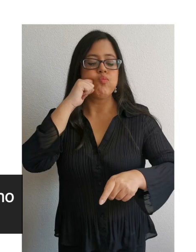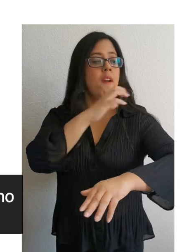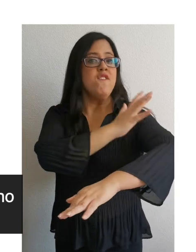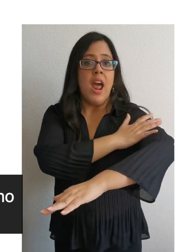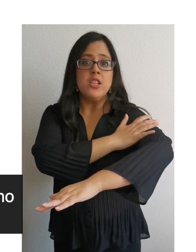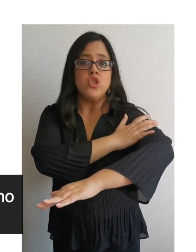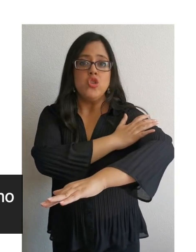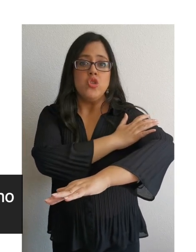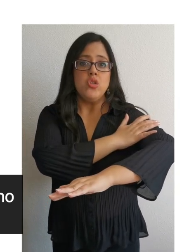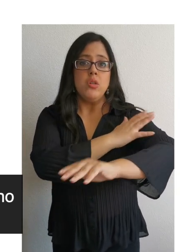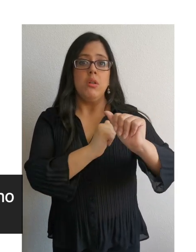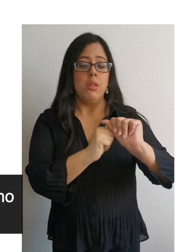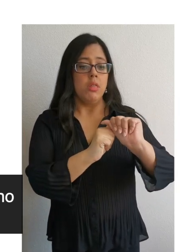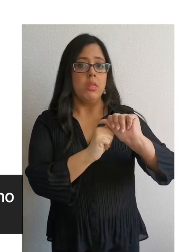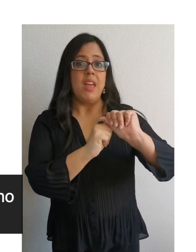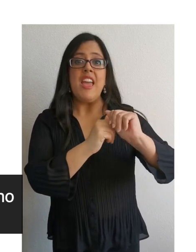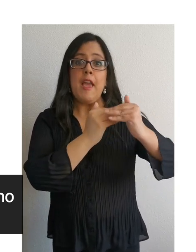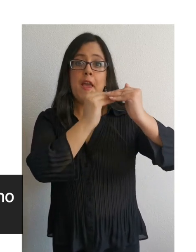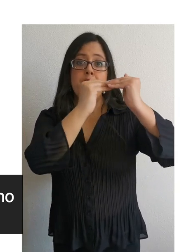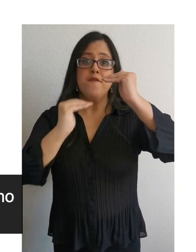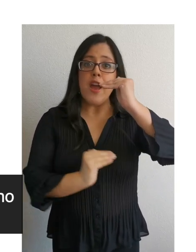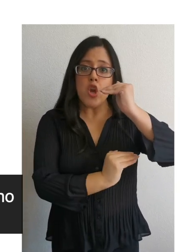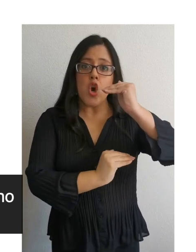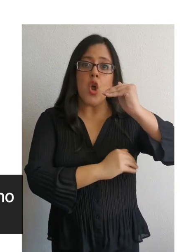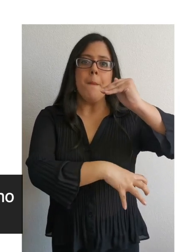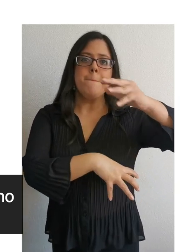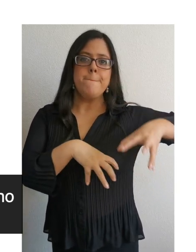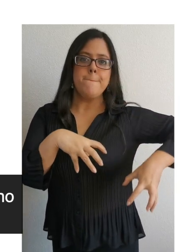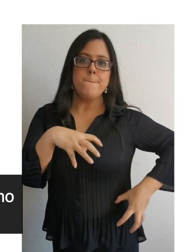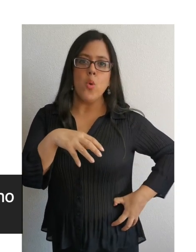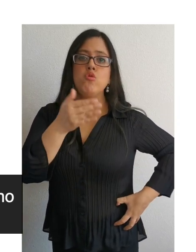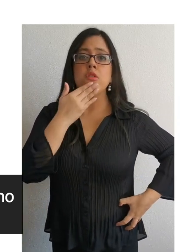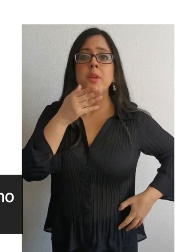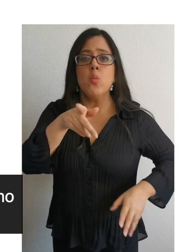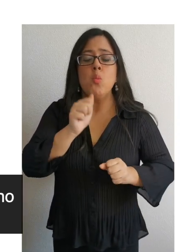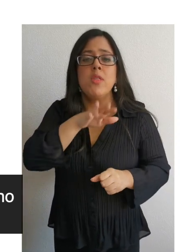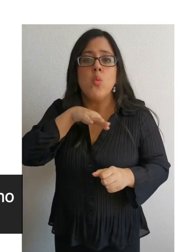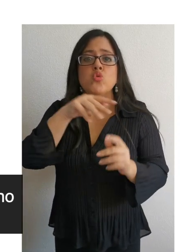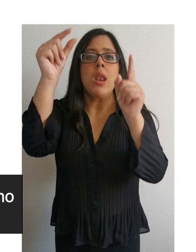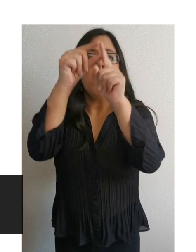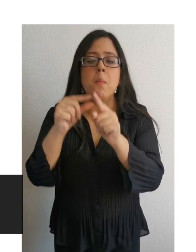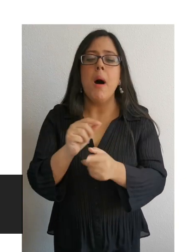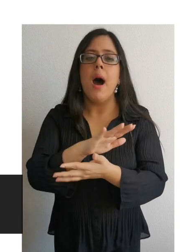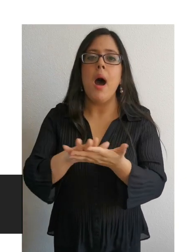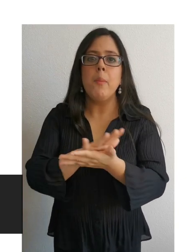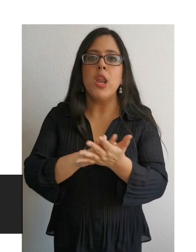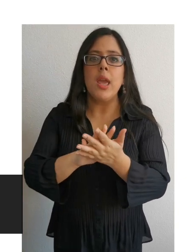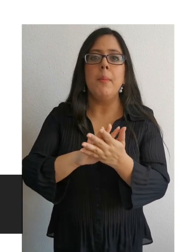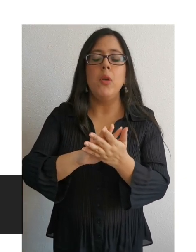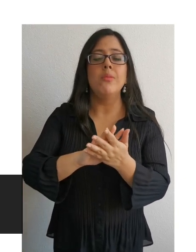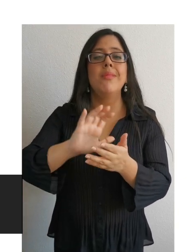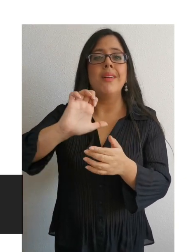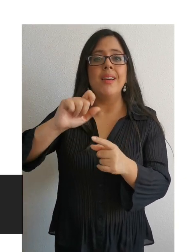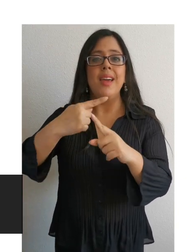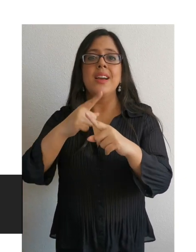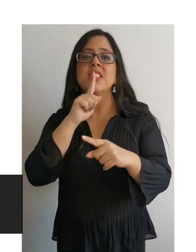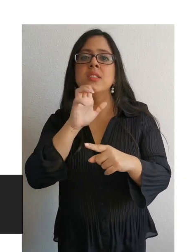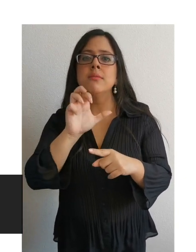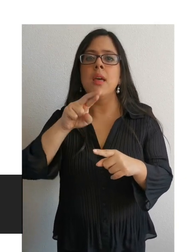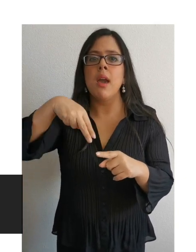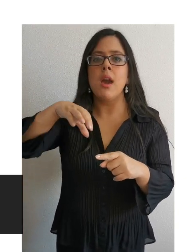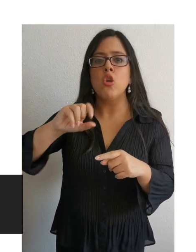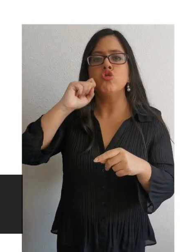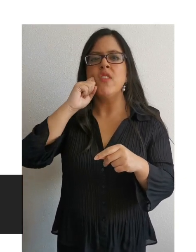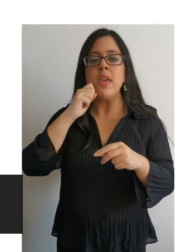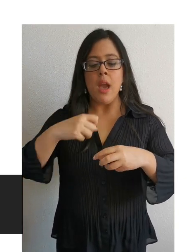Si bien en un solo órgano puedes ocupar cada término anterior, también puedes utilizar, por ejemplo, externo, que es lo que está por fuera